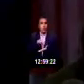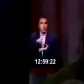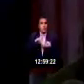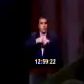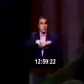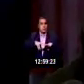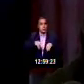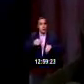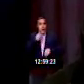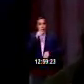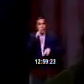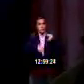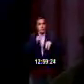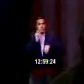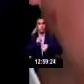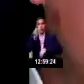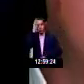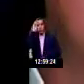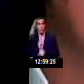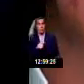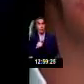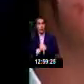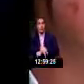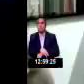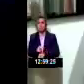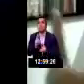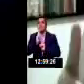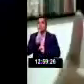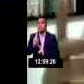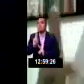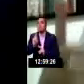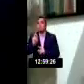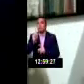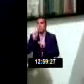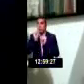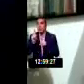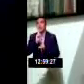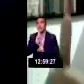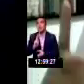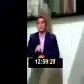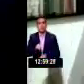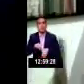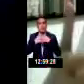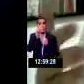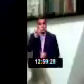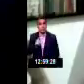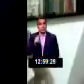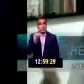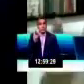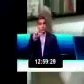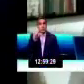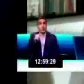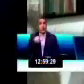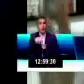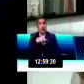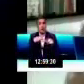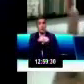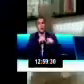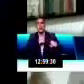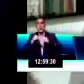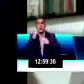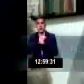irregulares en la construcción del hospital de Pedernales. Respondió preguntas. El legislador Daniel Mendoza ha intervenido, administrado,